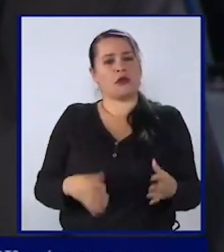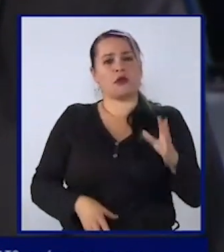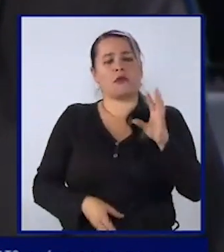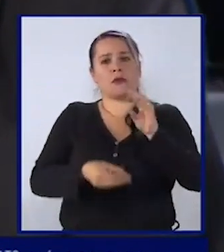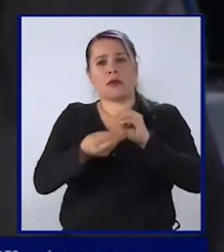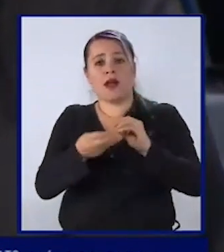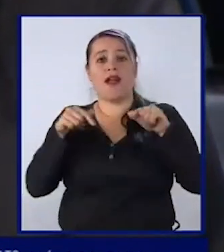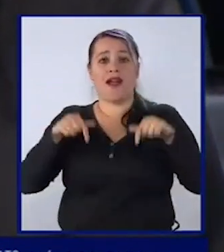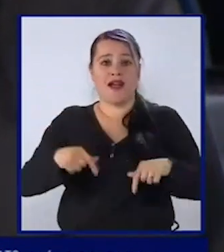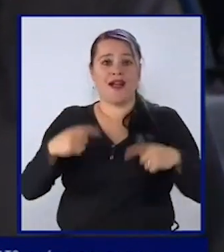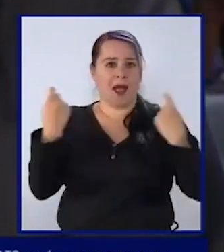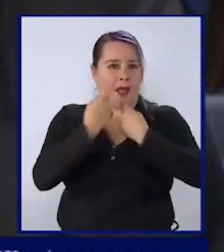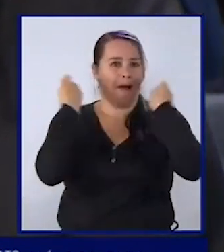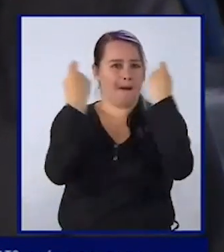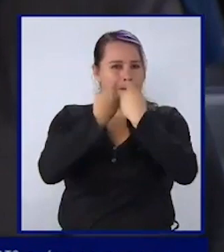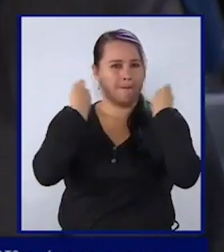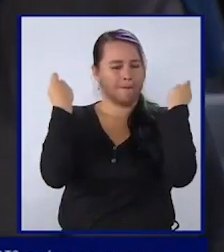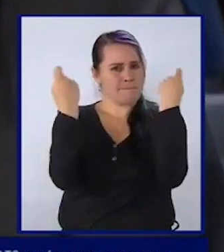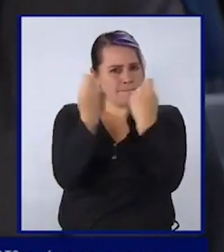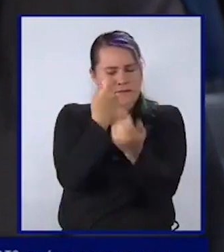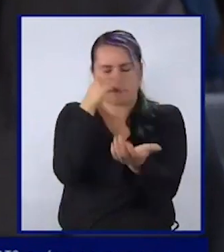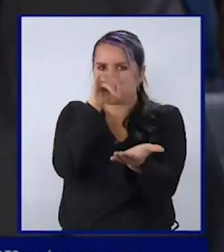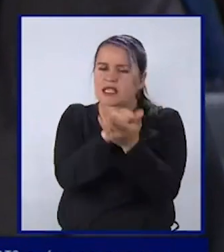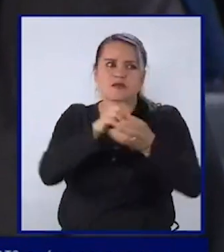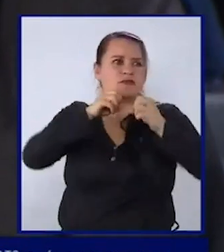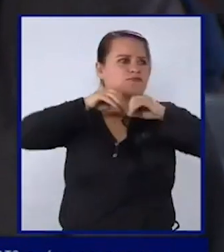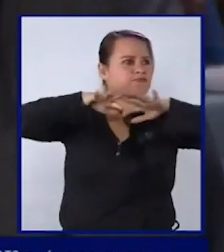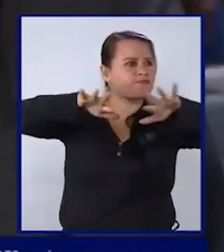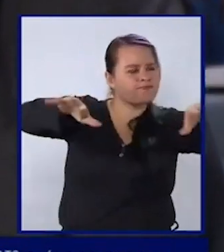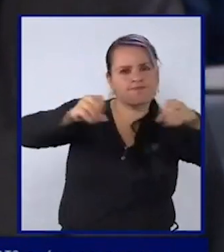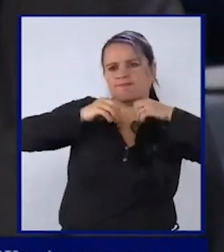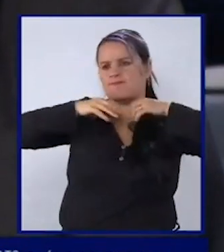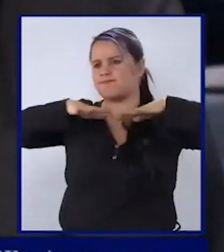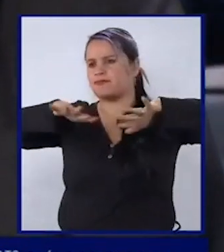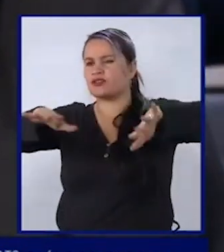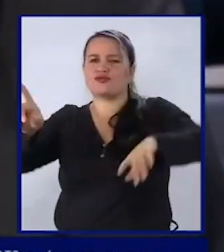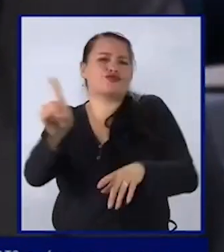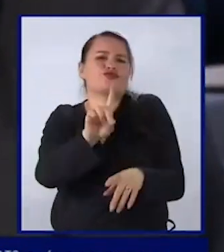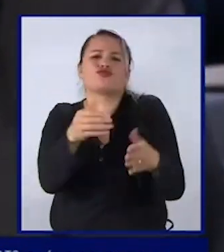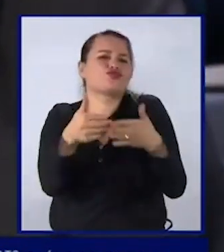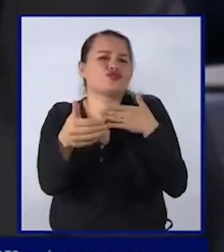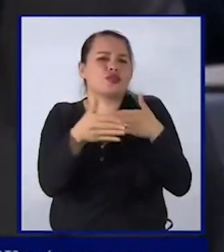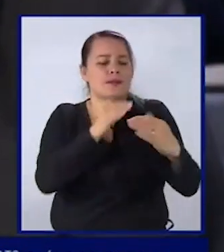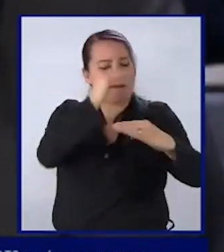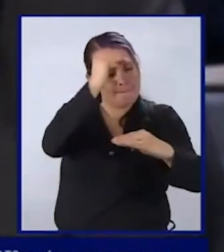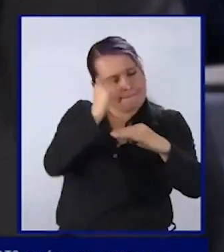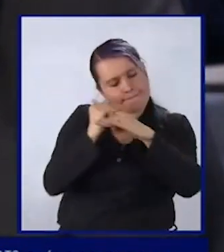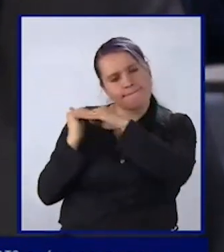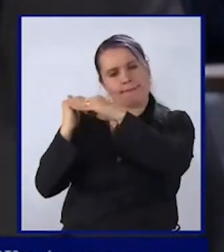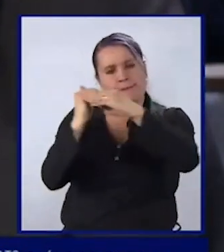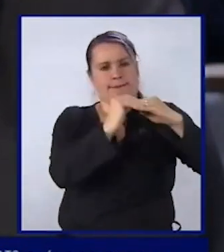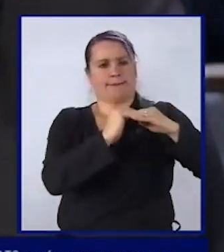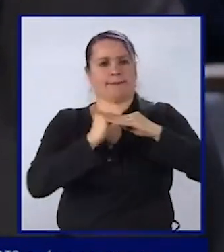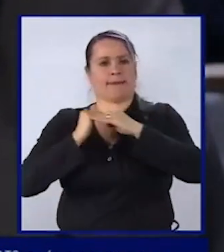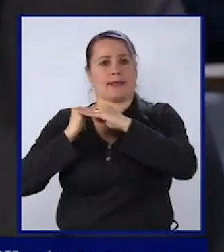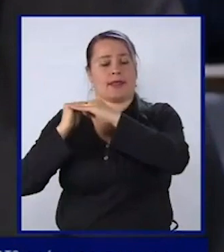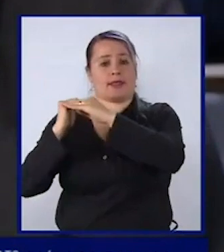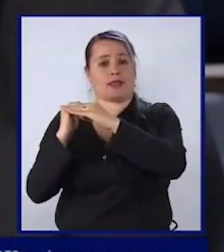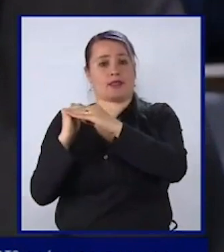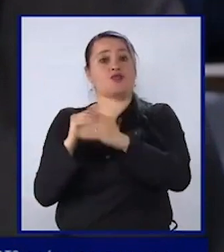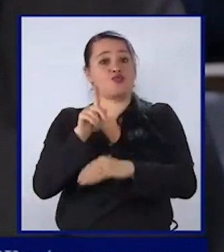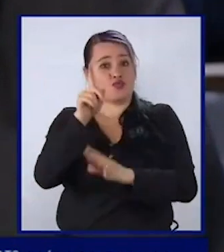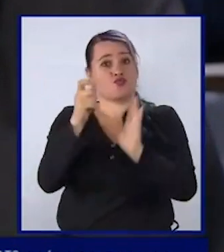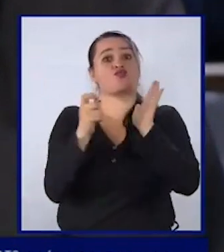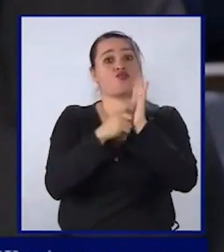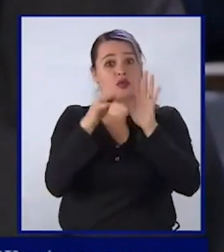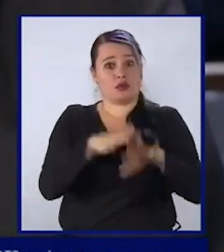en tema de campaña, y creo que tenemos que insistir en esa línea. La estigmatización hacia los defensores es uno de